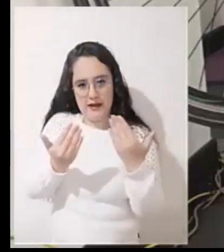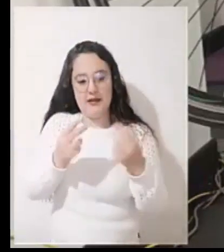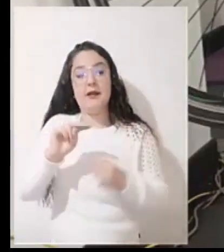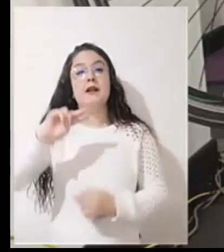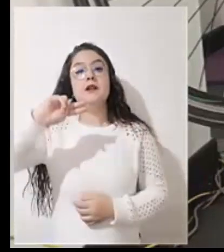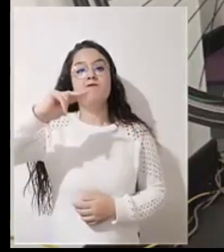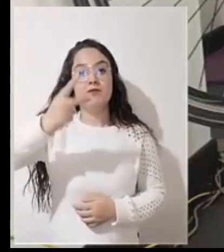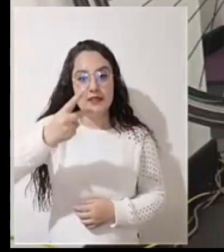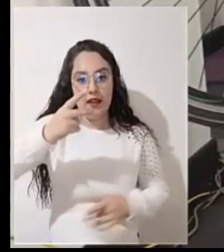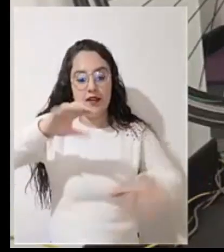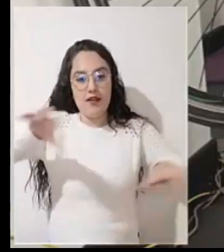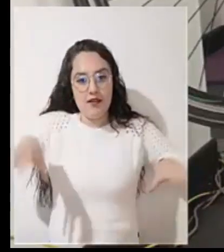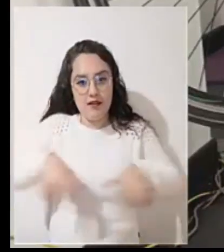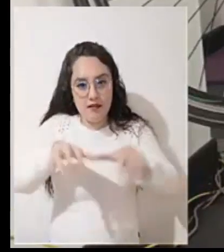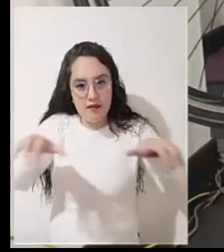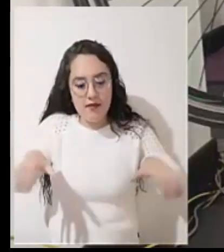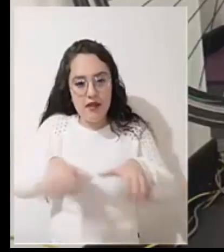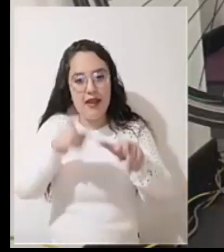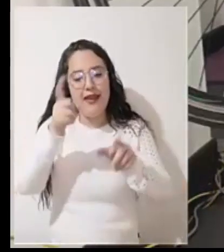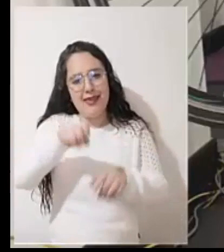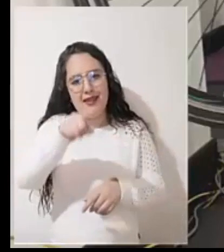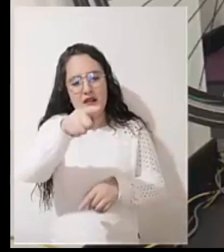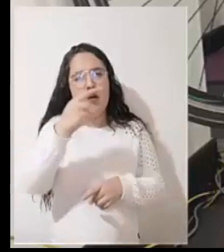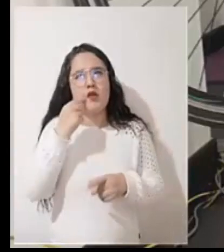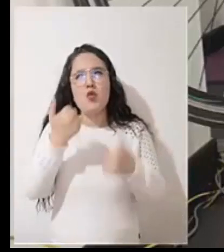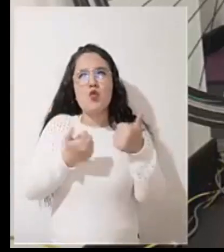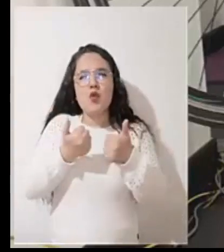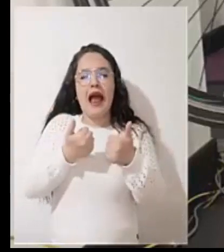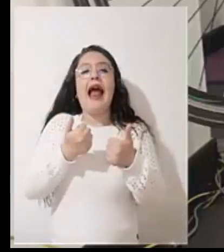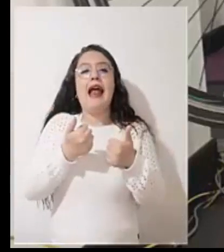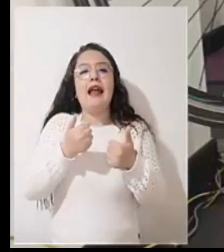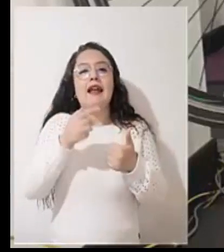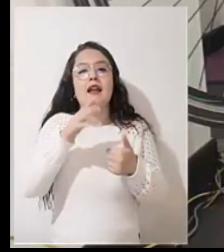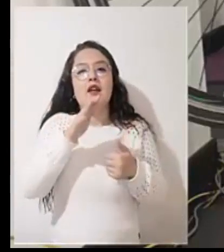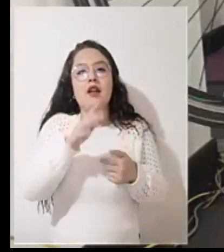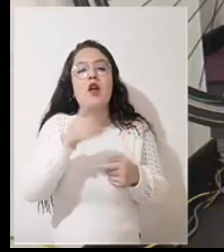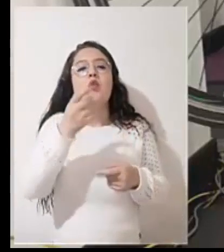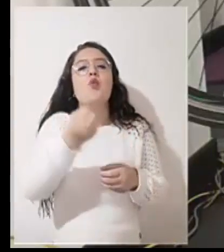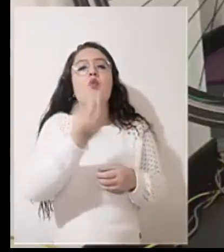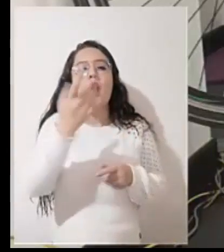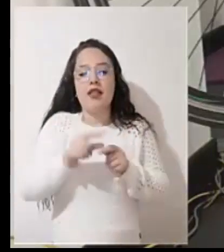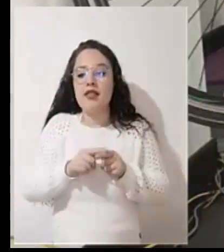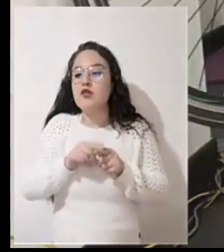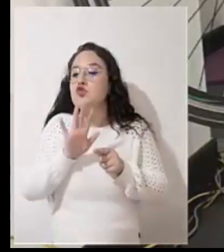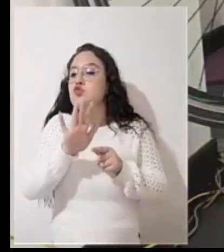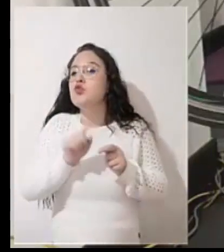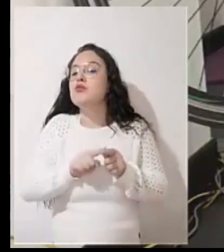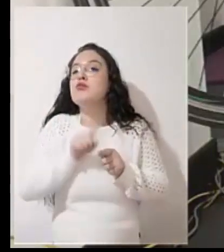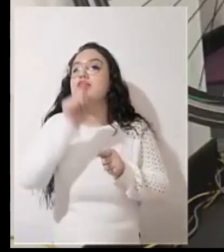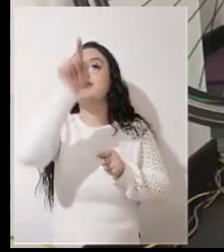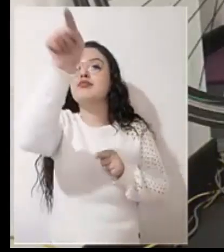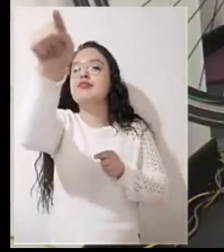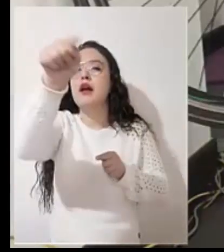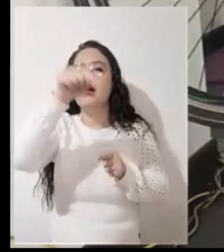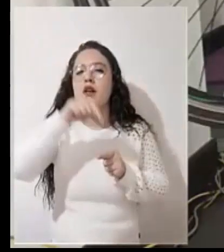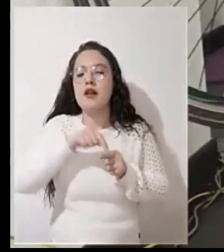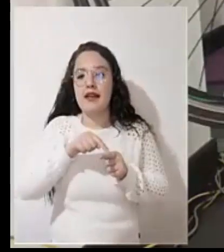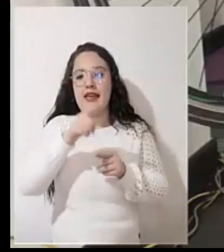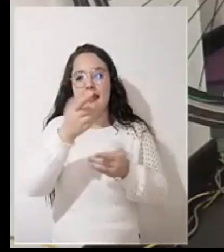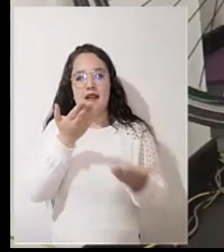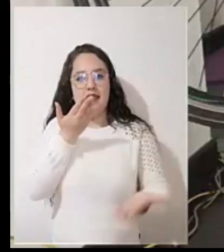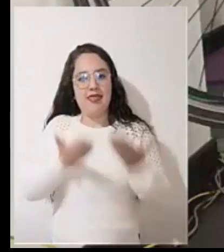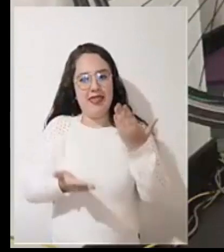La segunda actividad que quiero que hagamos, el segundo cálculo que quiero que hagamos, es el cálculo de la distancia recorrida. La distancia va a